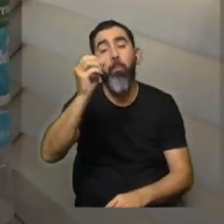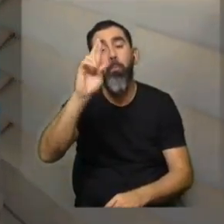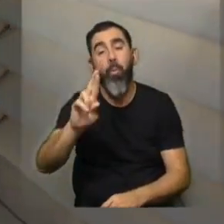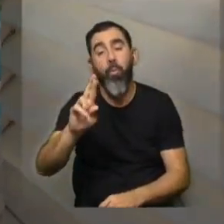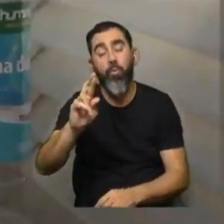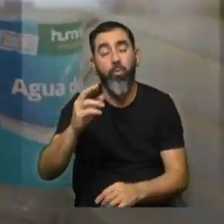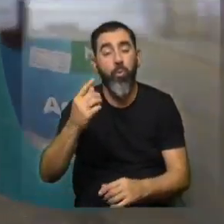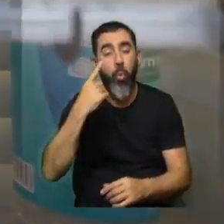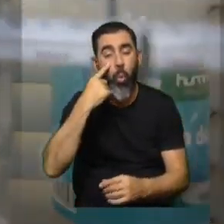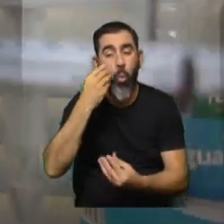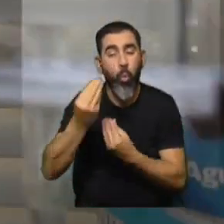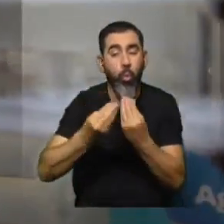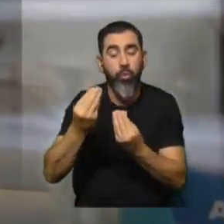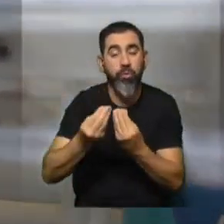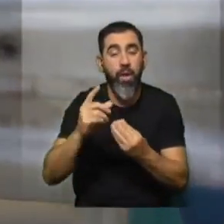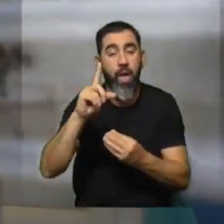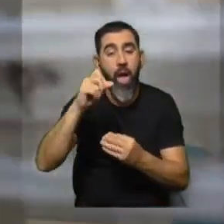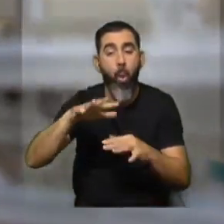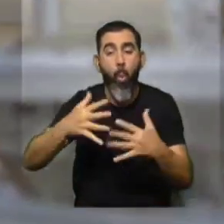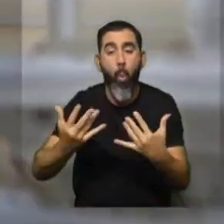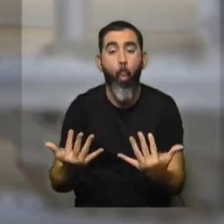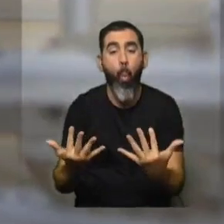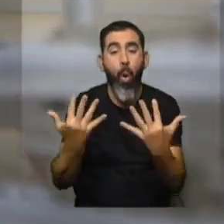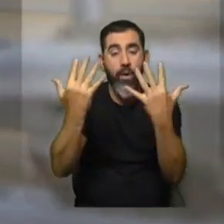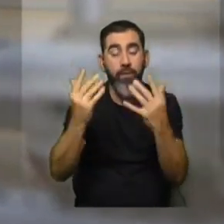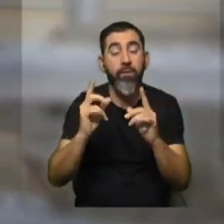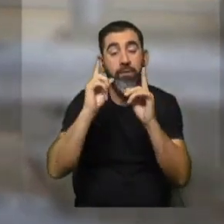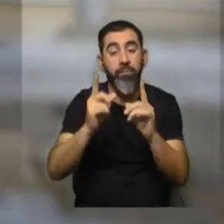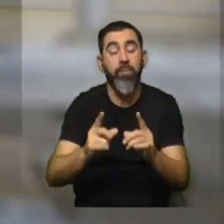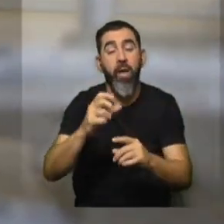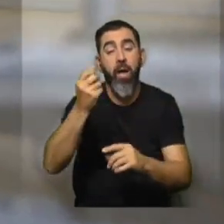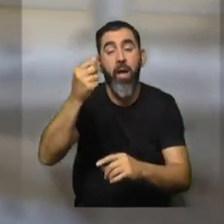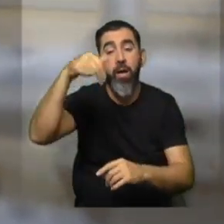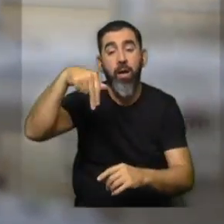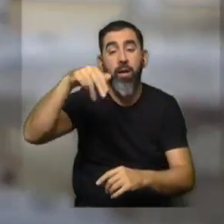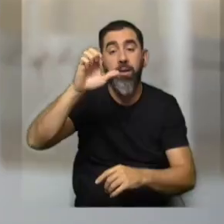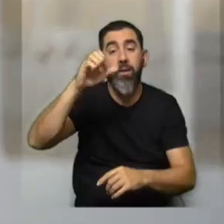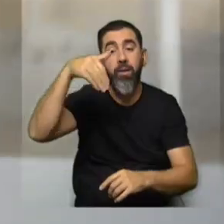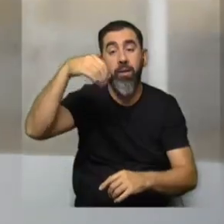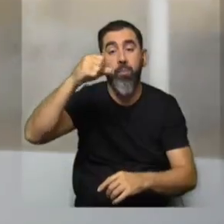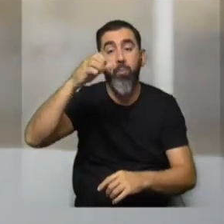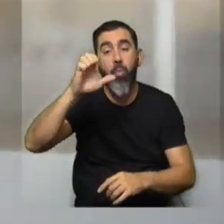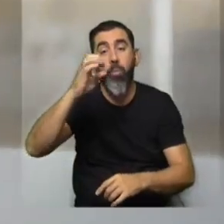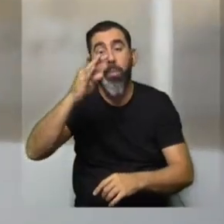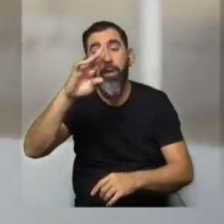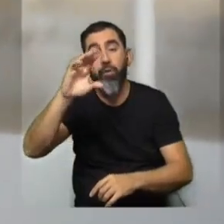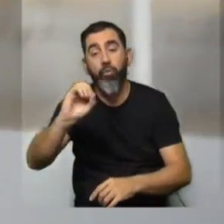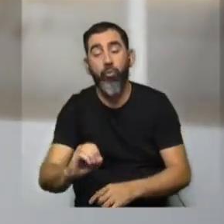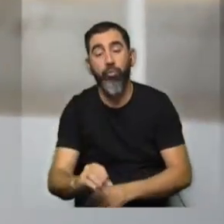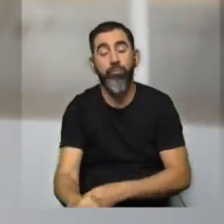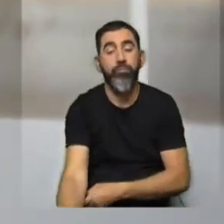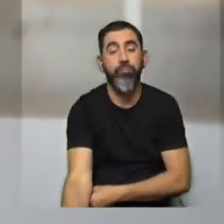medir la evaporación del agua. También contamos con un anemómetro convencional.